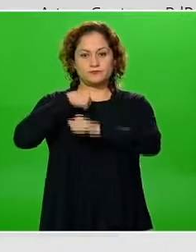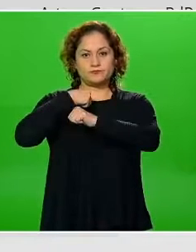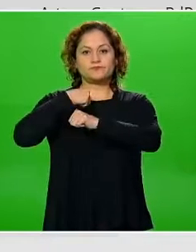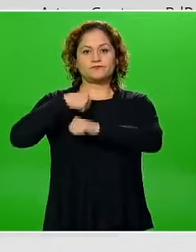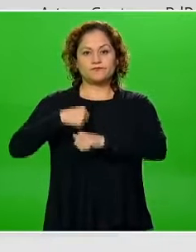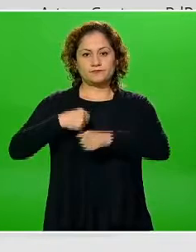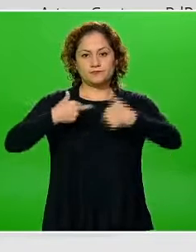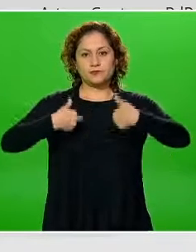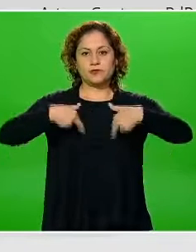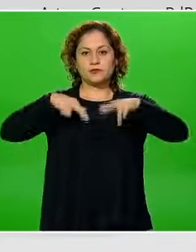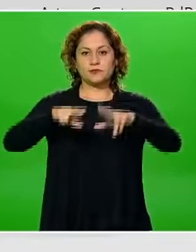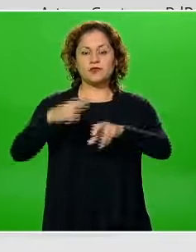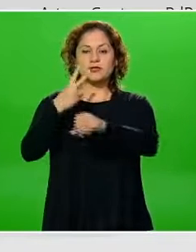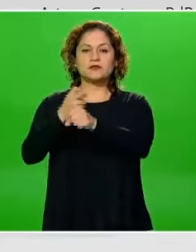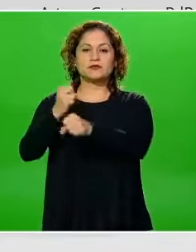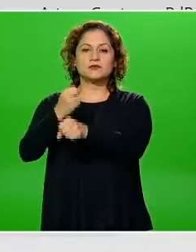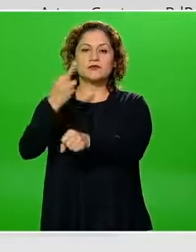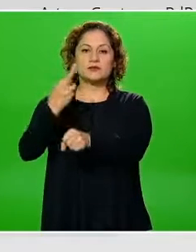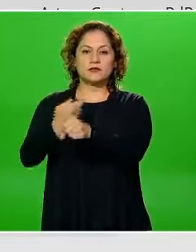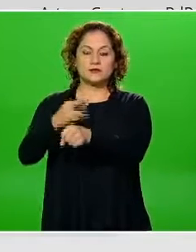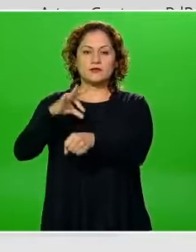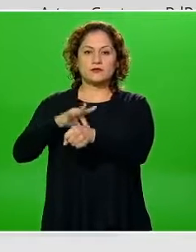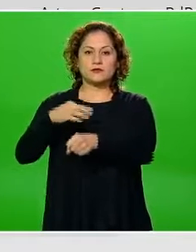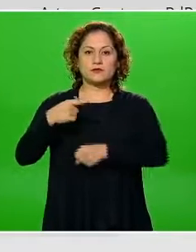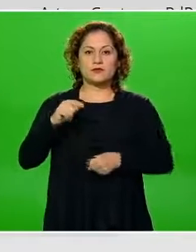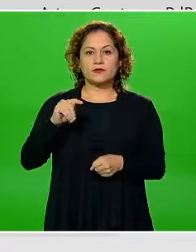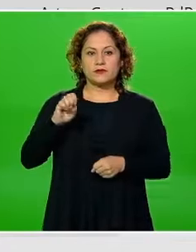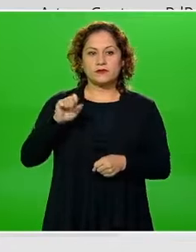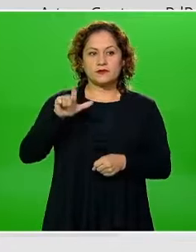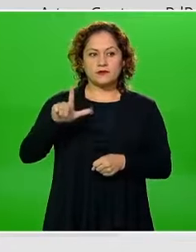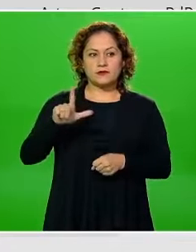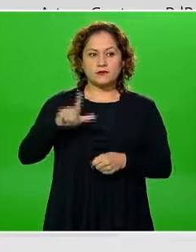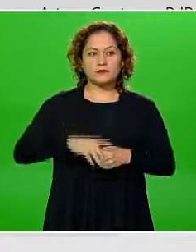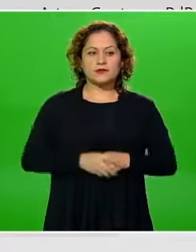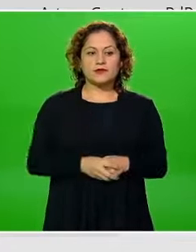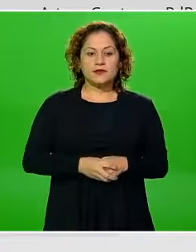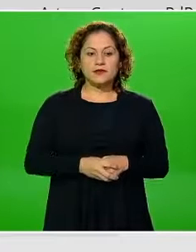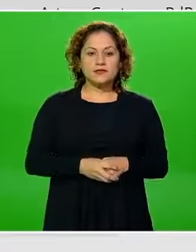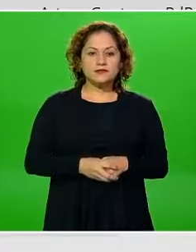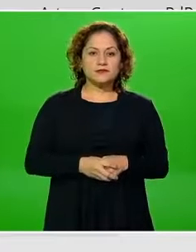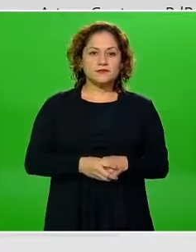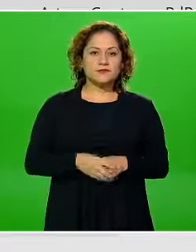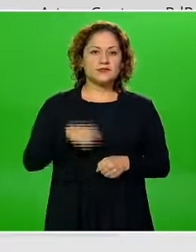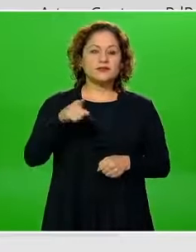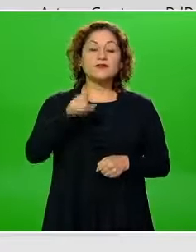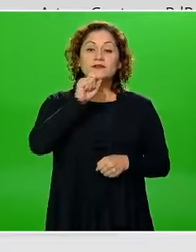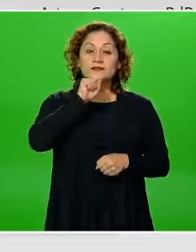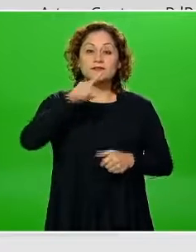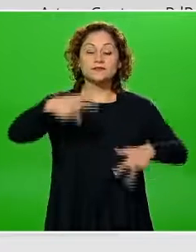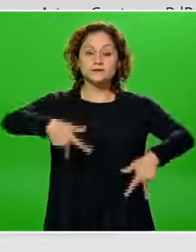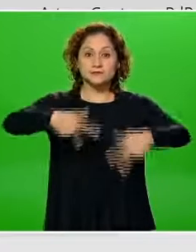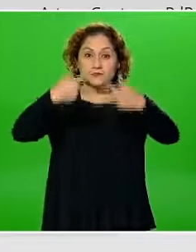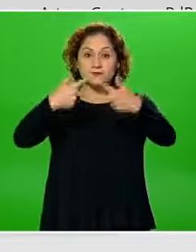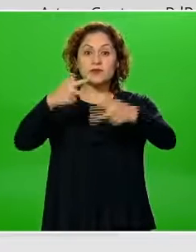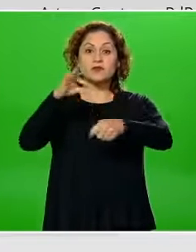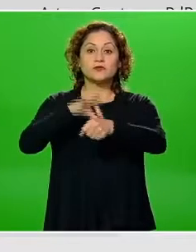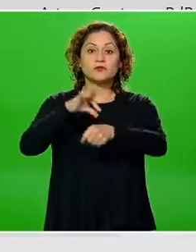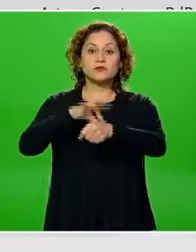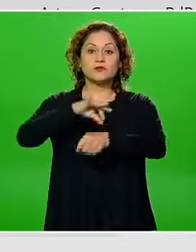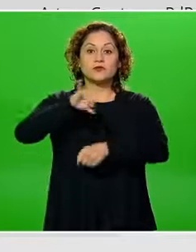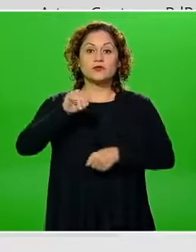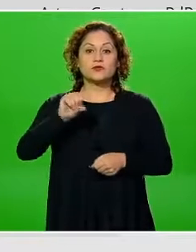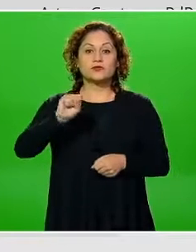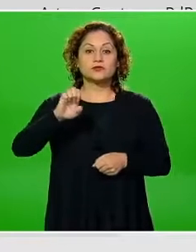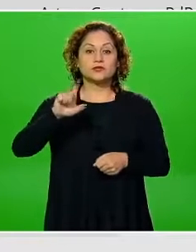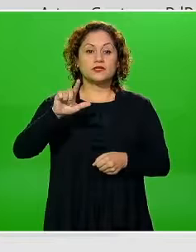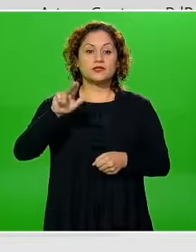nuestro subsecretario, el doctor Hugo López-Gatell, y también nos acompaña vía virtual el doctor José Luis Alomía